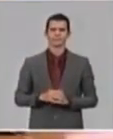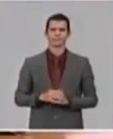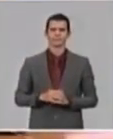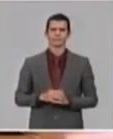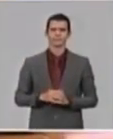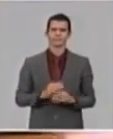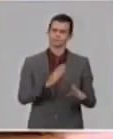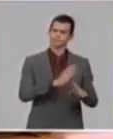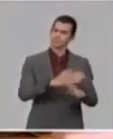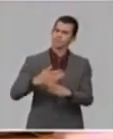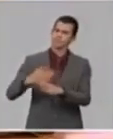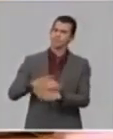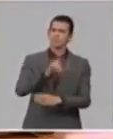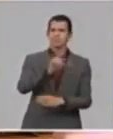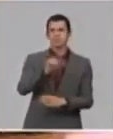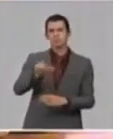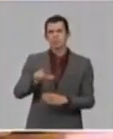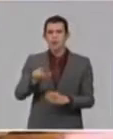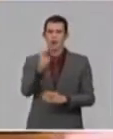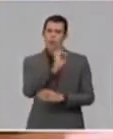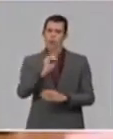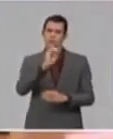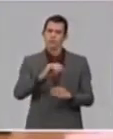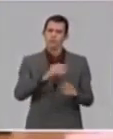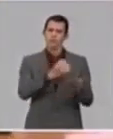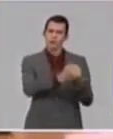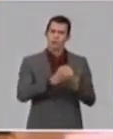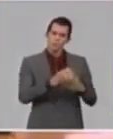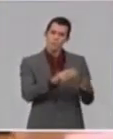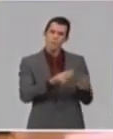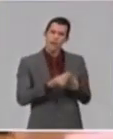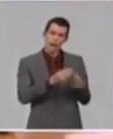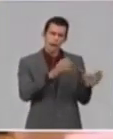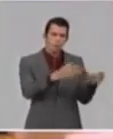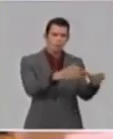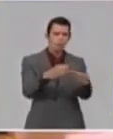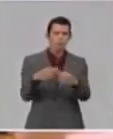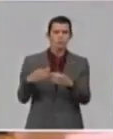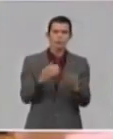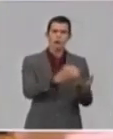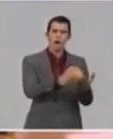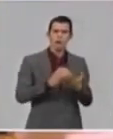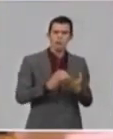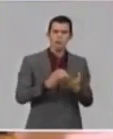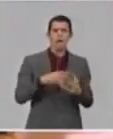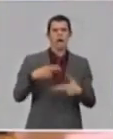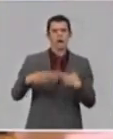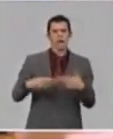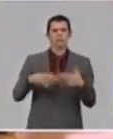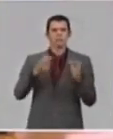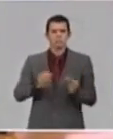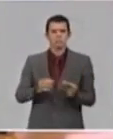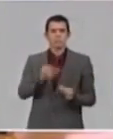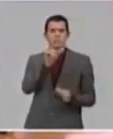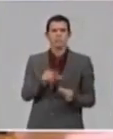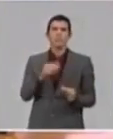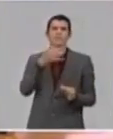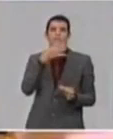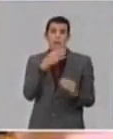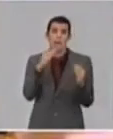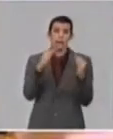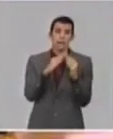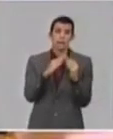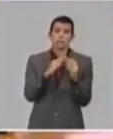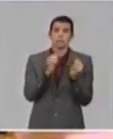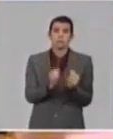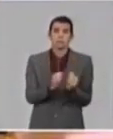a domicilio y las personas no han tenido que trasladarse ni a correo ni al banco, y la ministra presidente del banco va a hacer referencias de